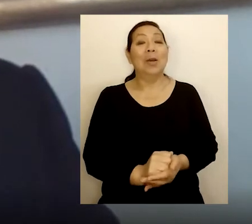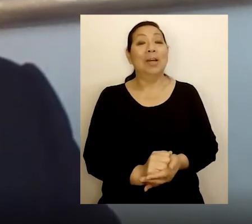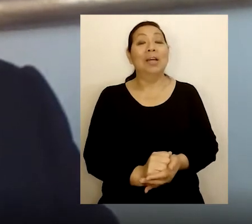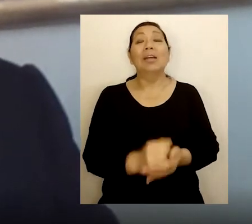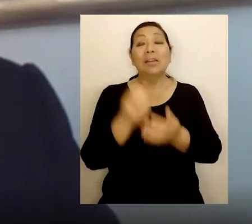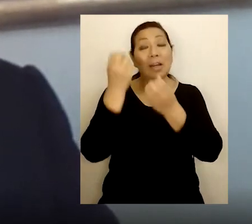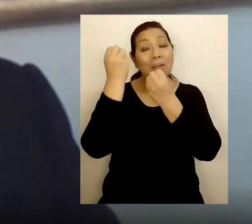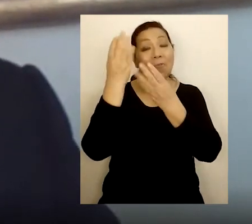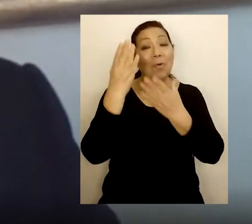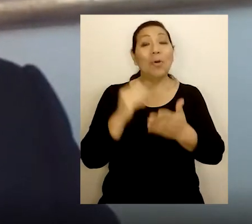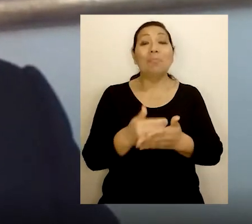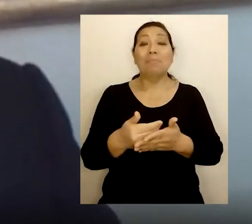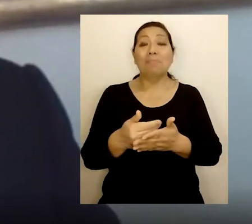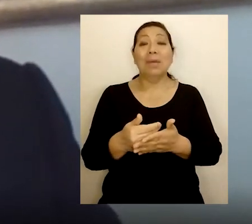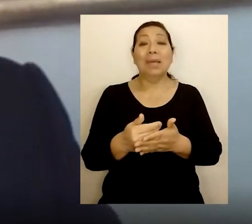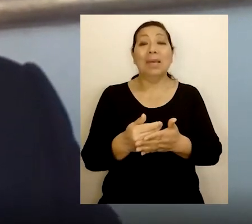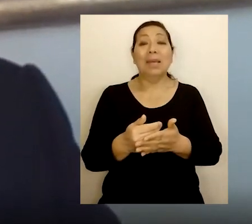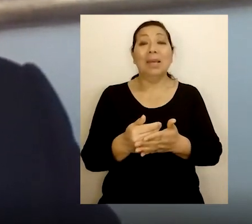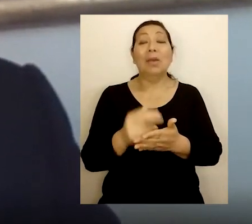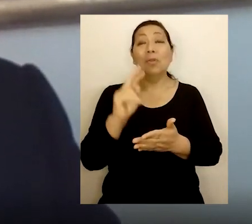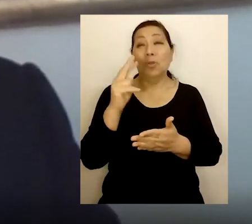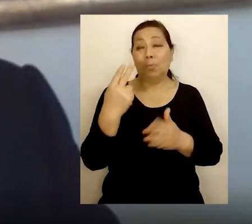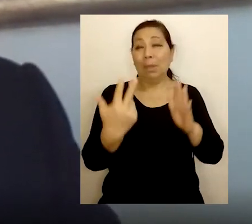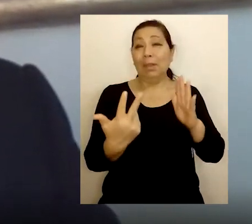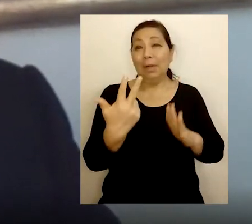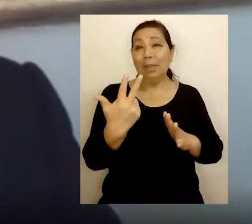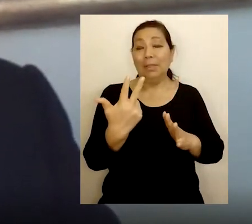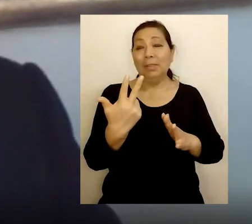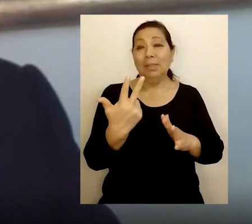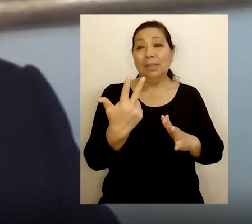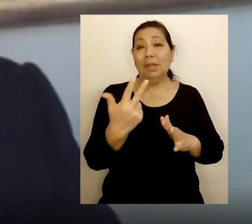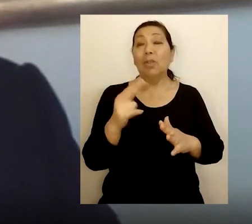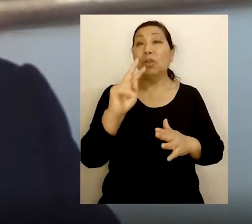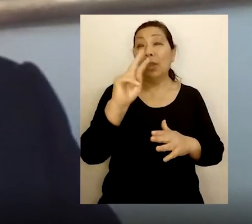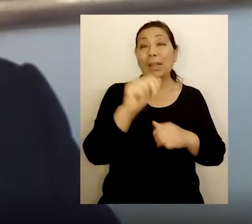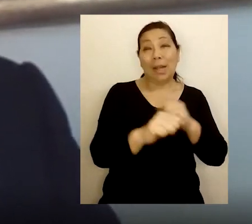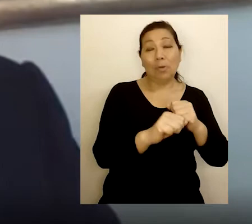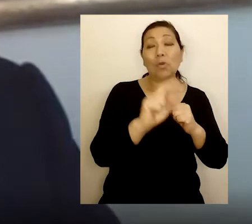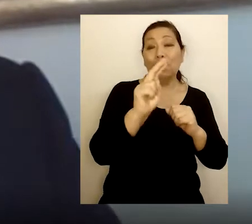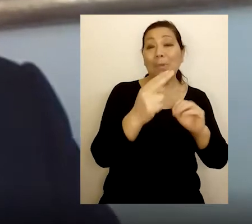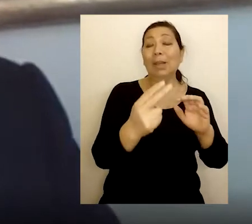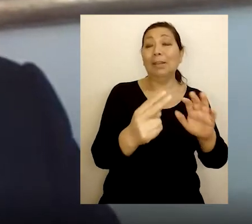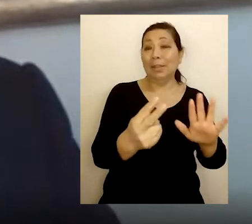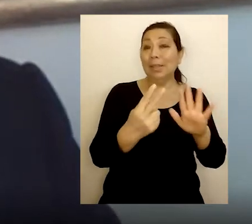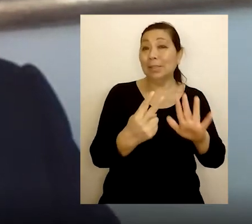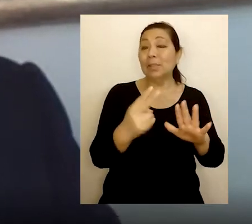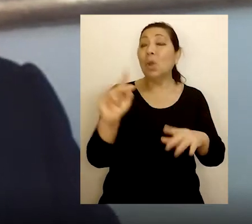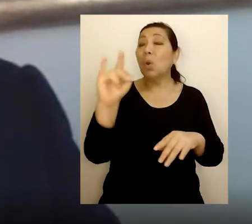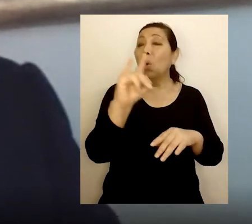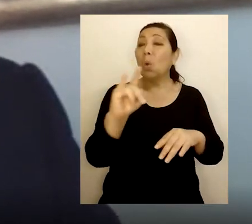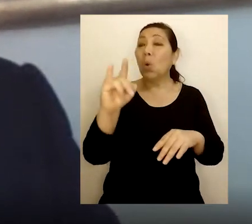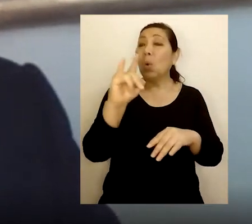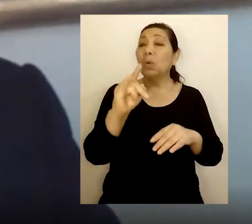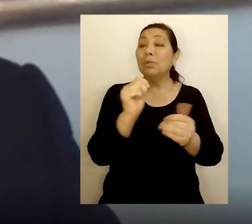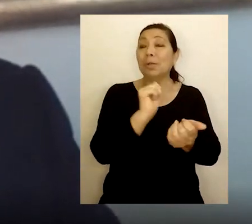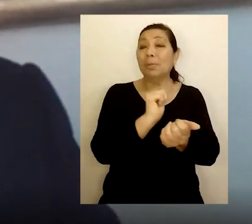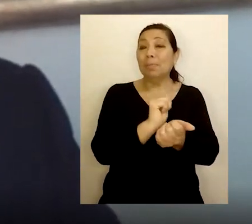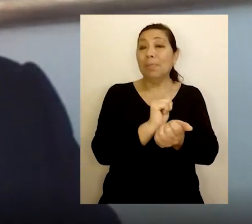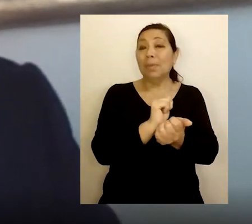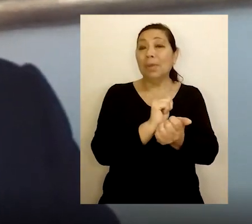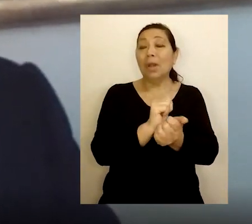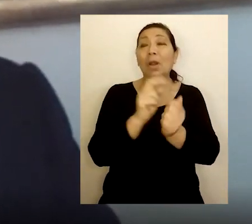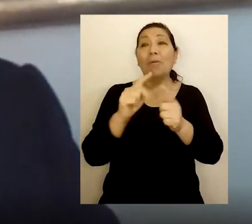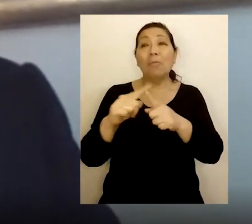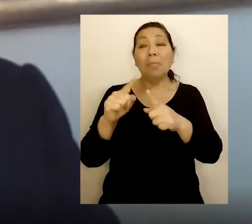los informes del 2013 y 2017 sobre el uso de la prisión preventiva